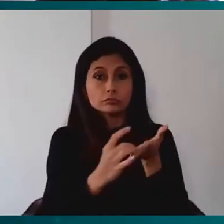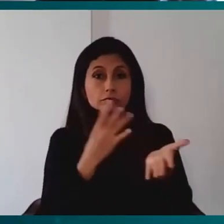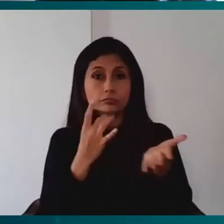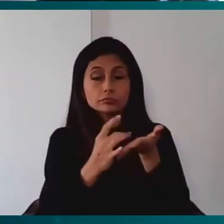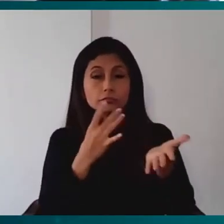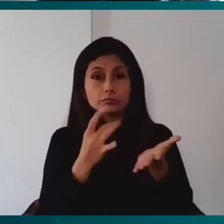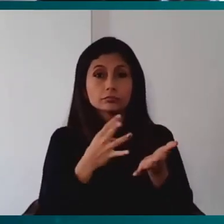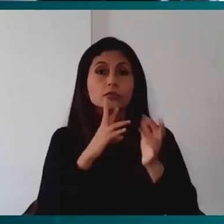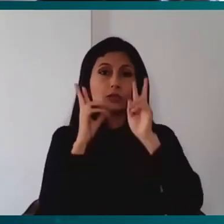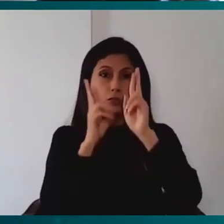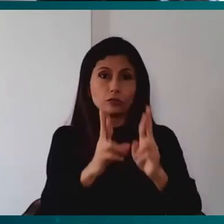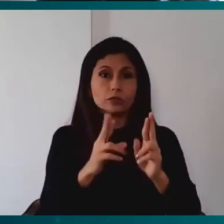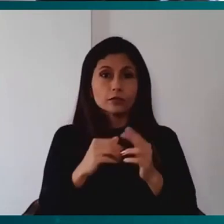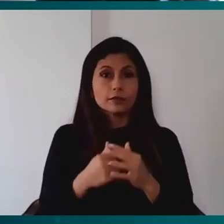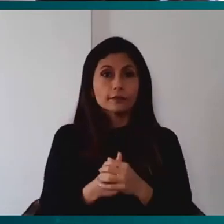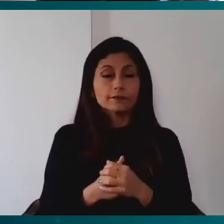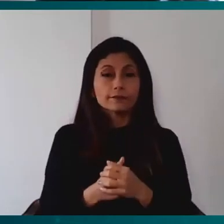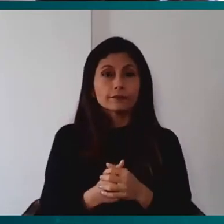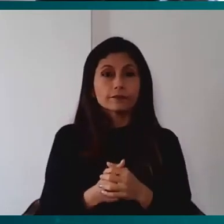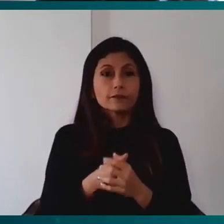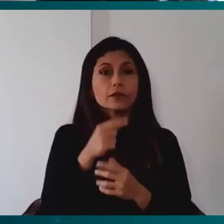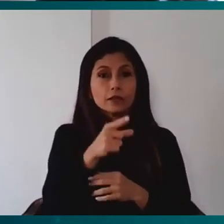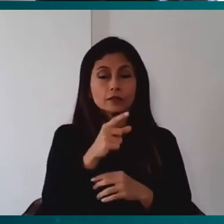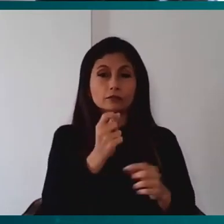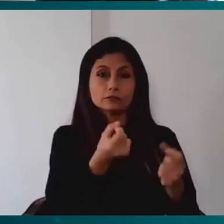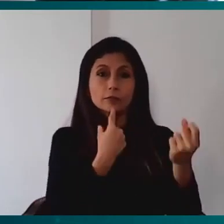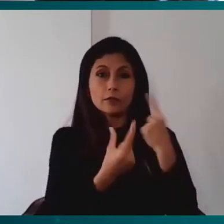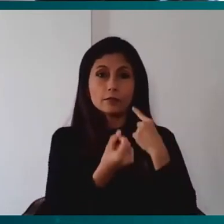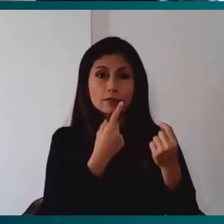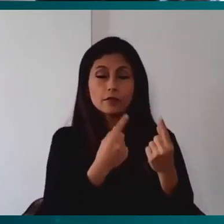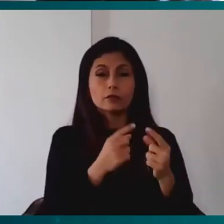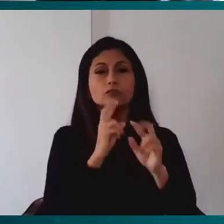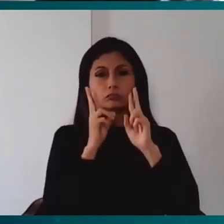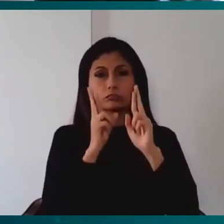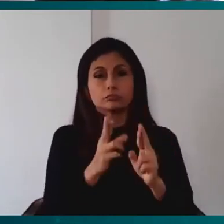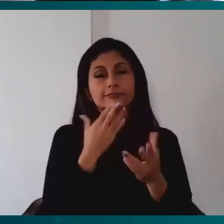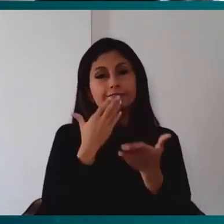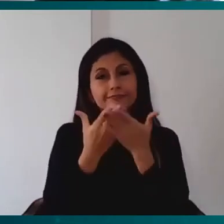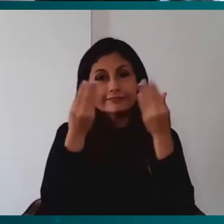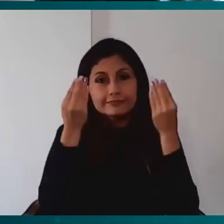WhatsApp y ahí se formularán. Muchas gracias.